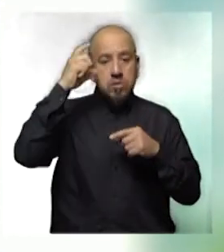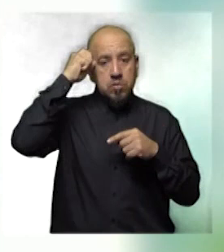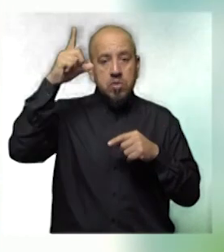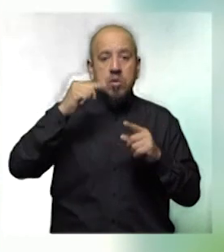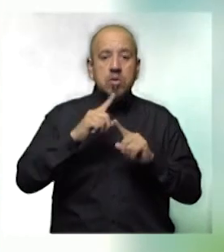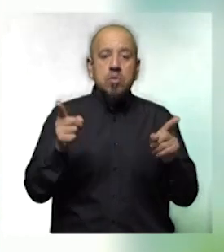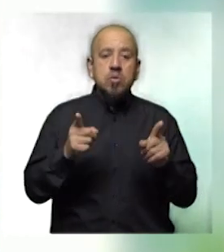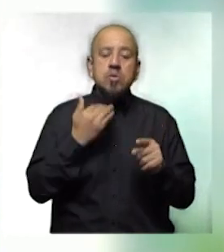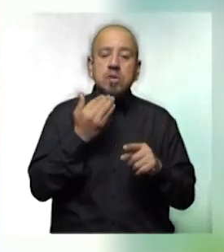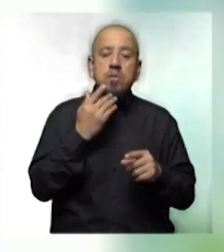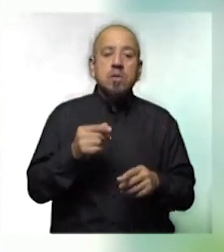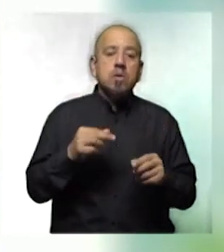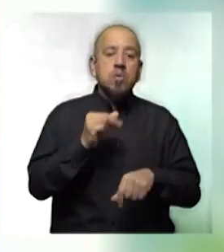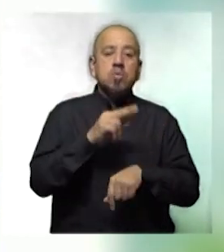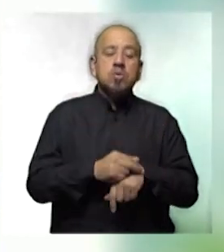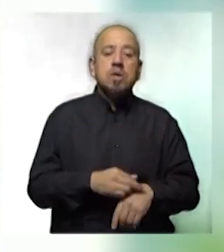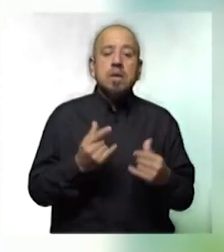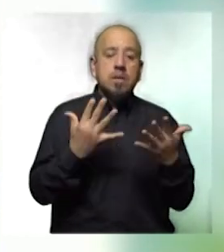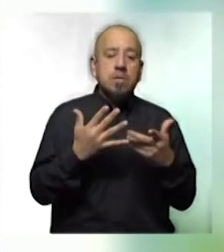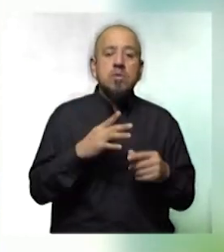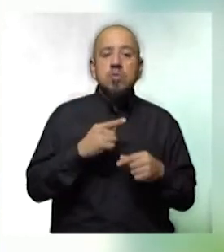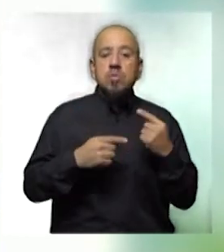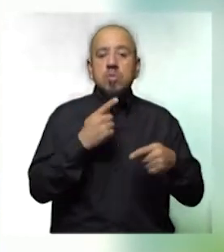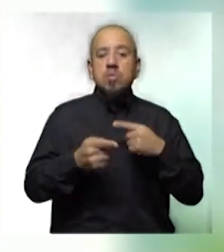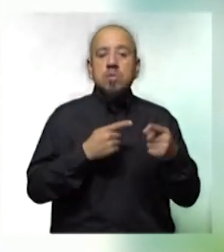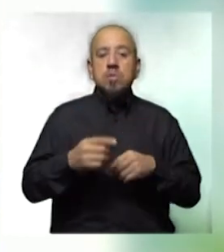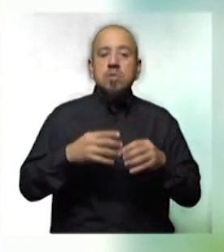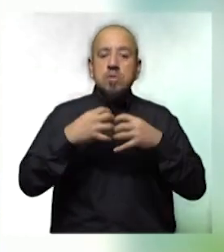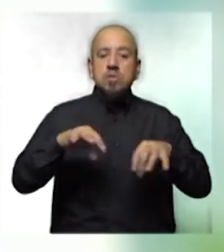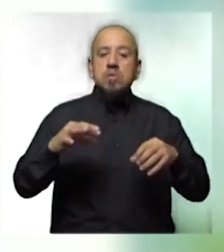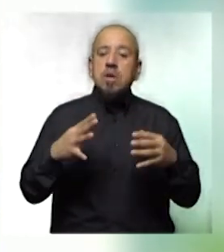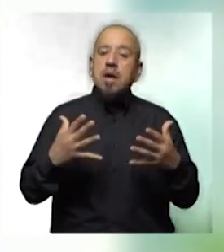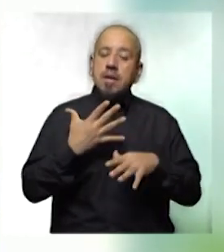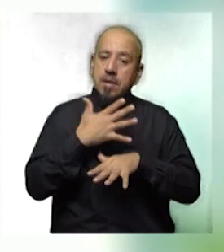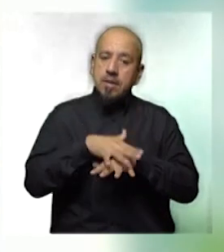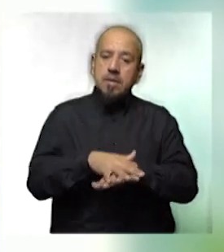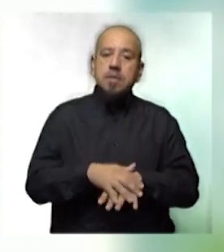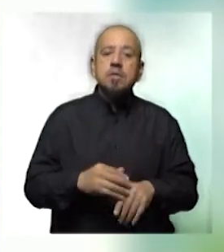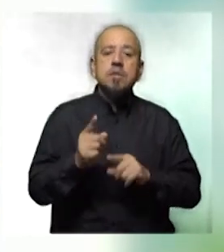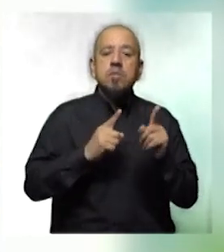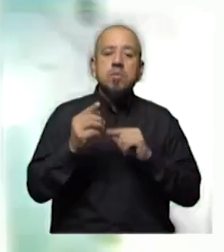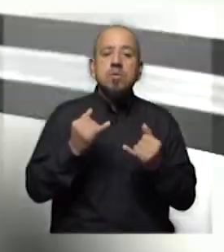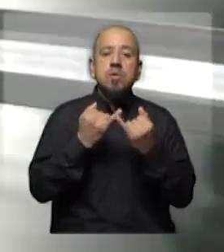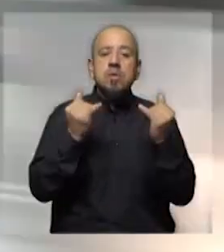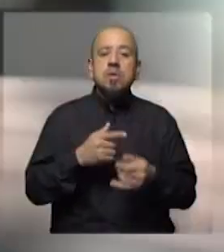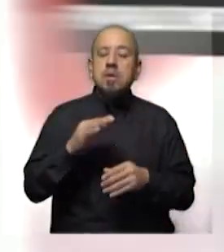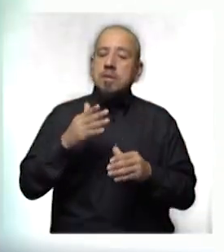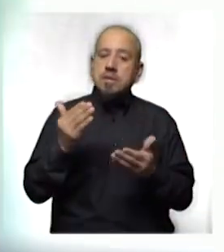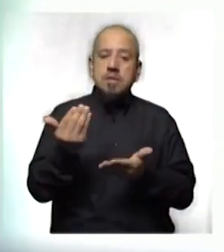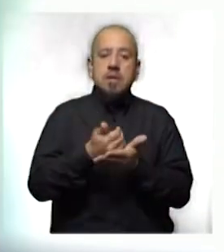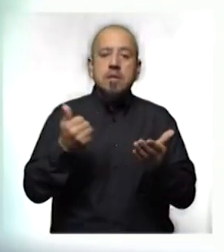no sabe usar las manos estamos perdidos seguimos multiplicando clases cuando hay que atenuar las mitigarlas y algún día quizás eliminarla